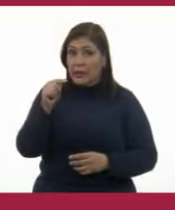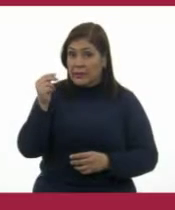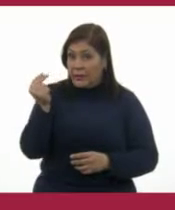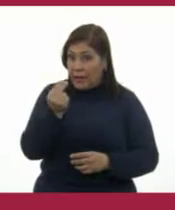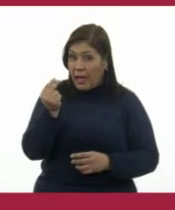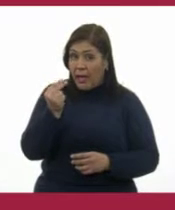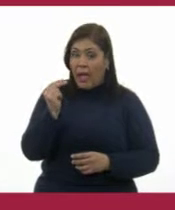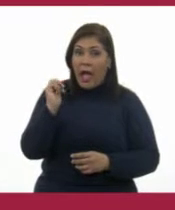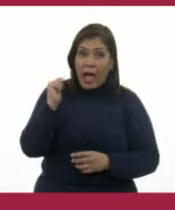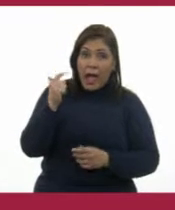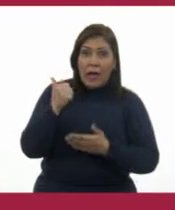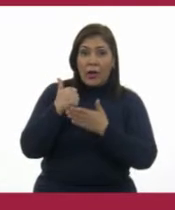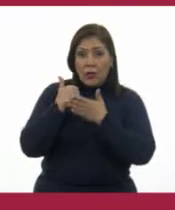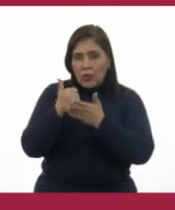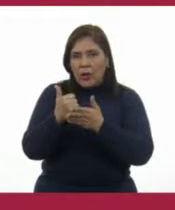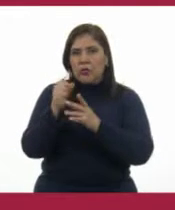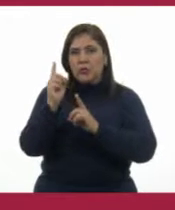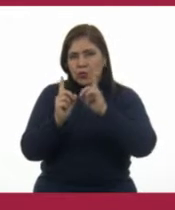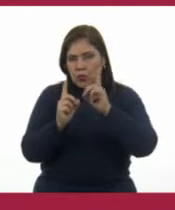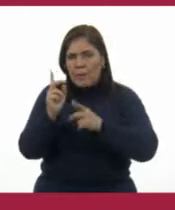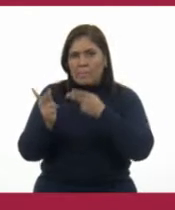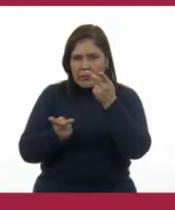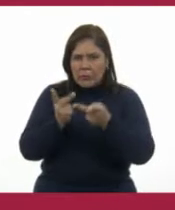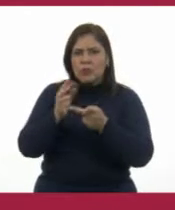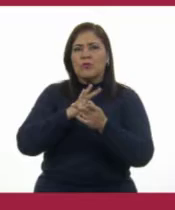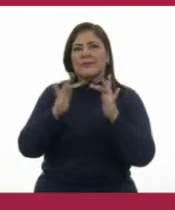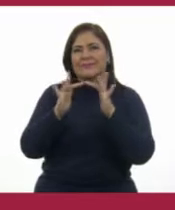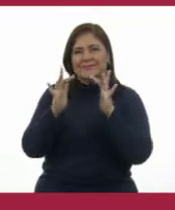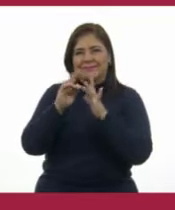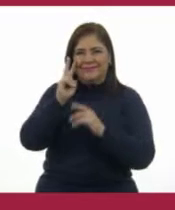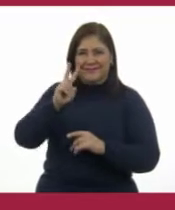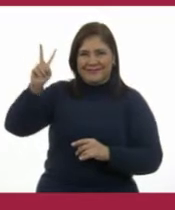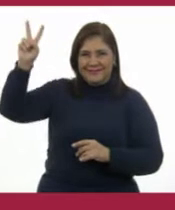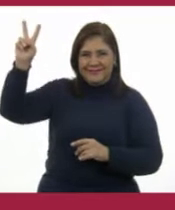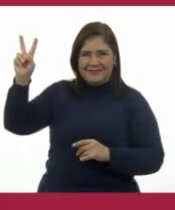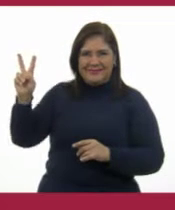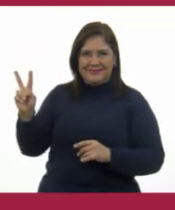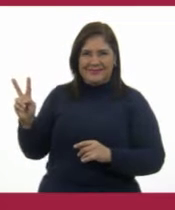Si necesitas ayuda para resolver tus dudas, contáctanos.